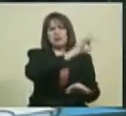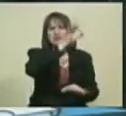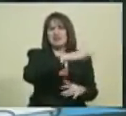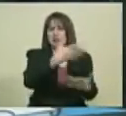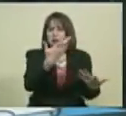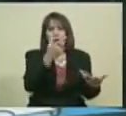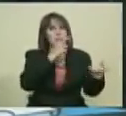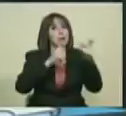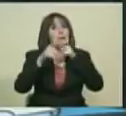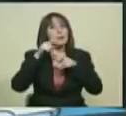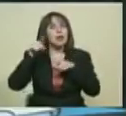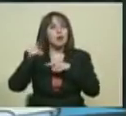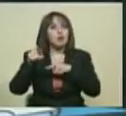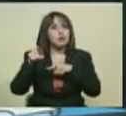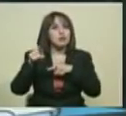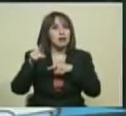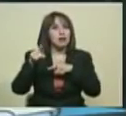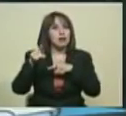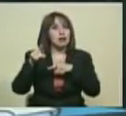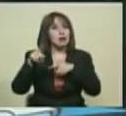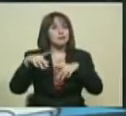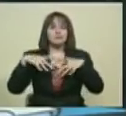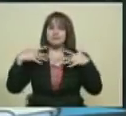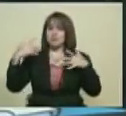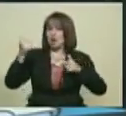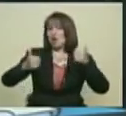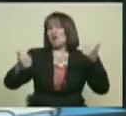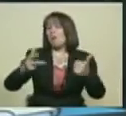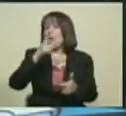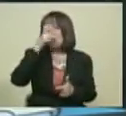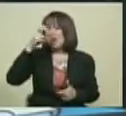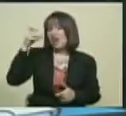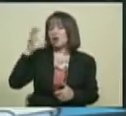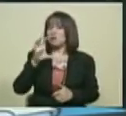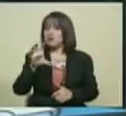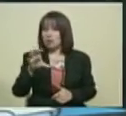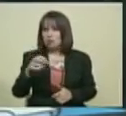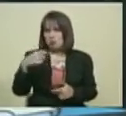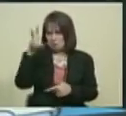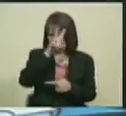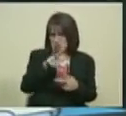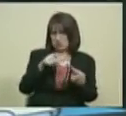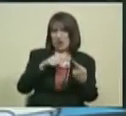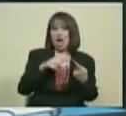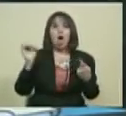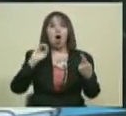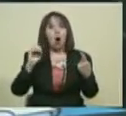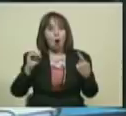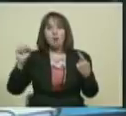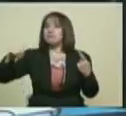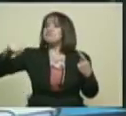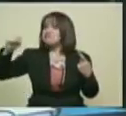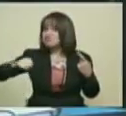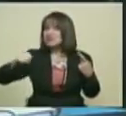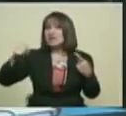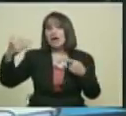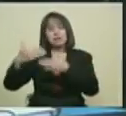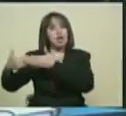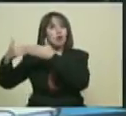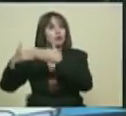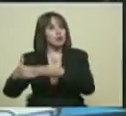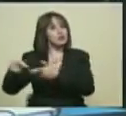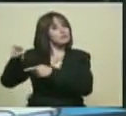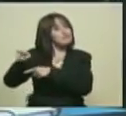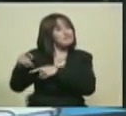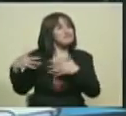hacerse. Porque en todo caso, ¿cuál es el narcoestado? Es Venezuela. o es Estados Unidos? Hay que hacerse esas